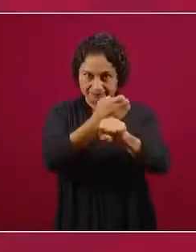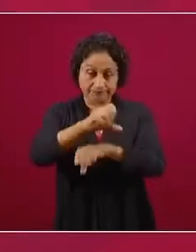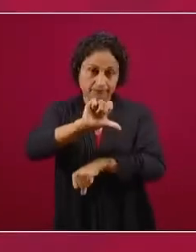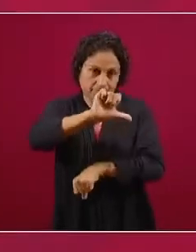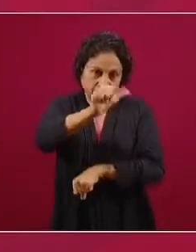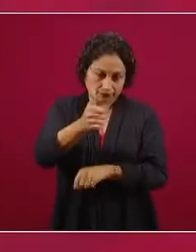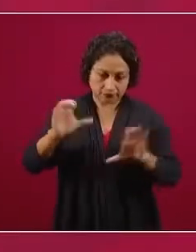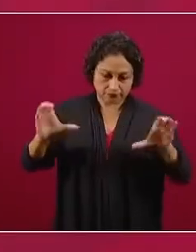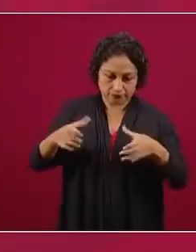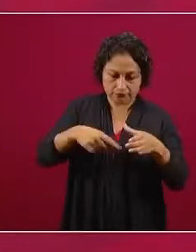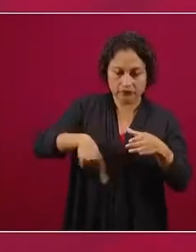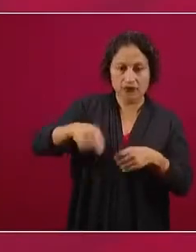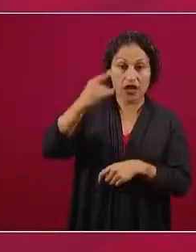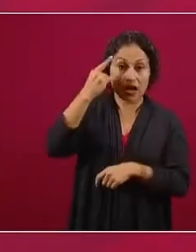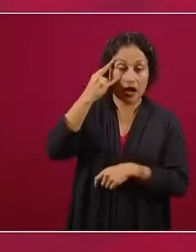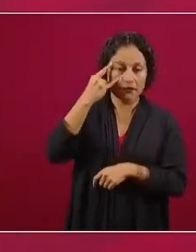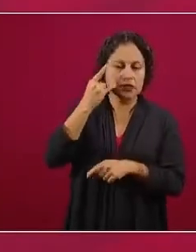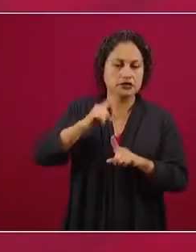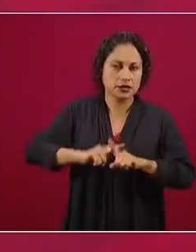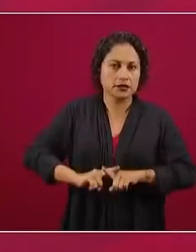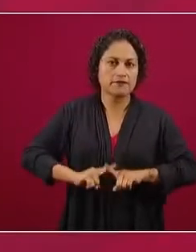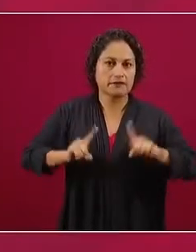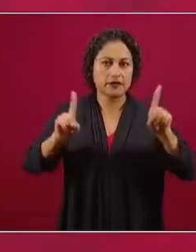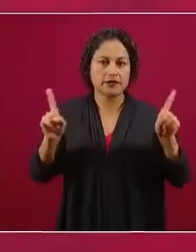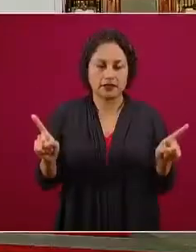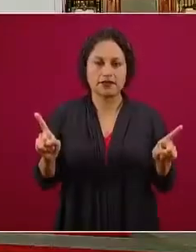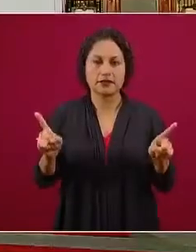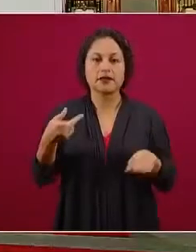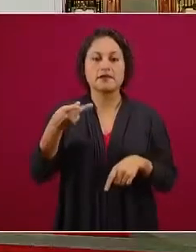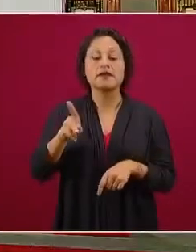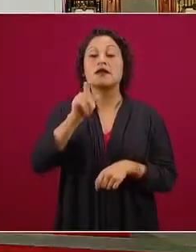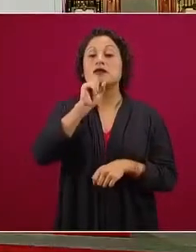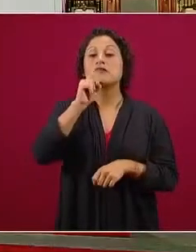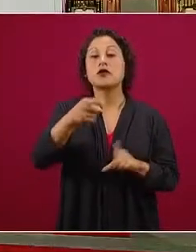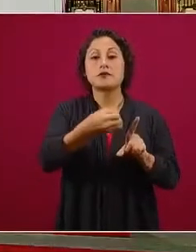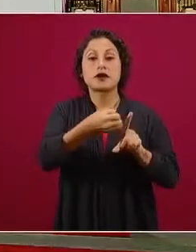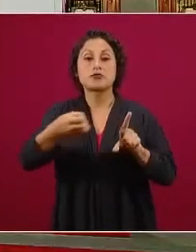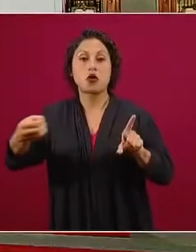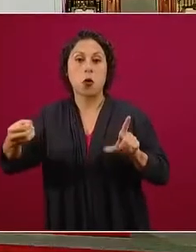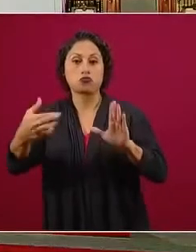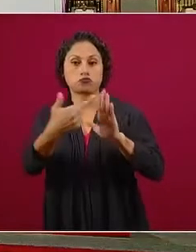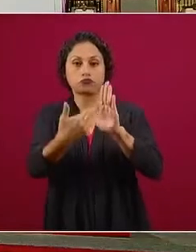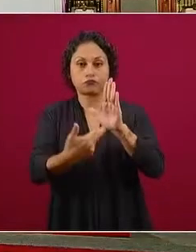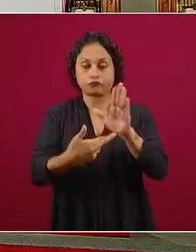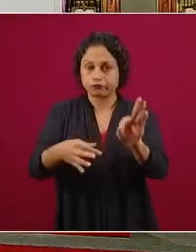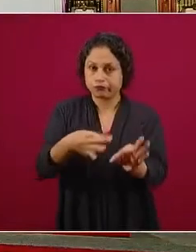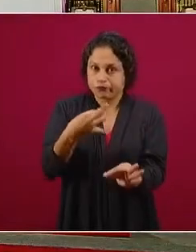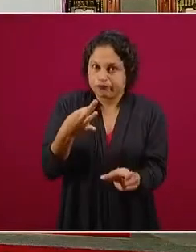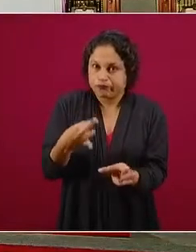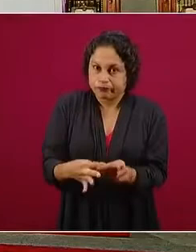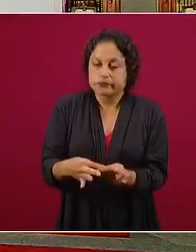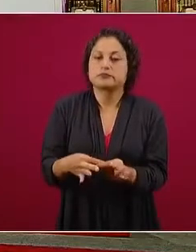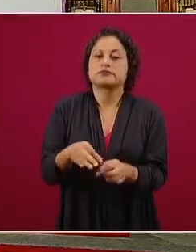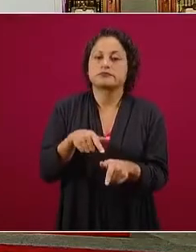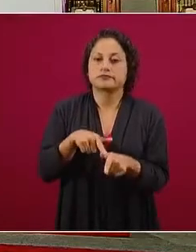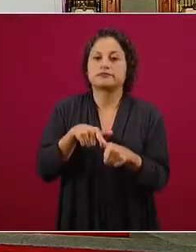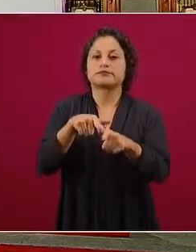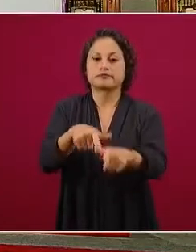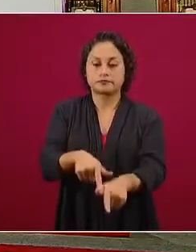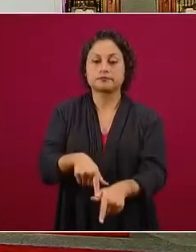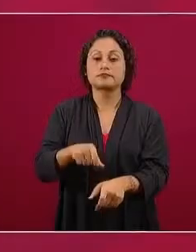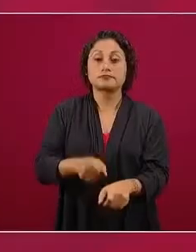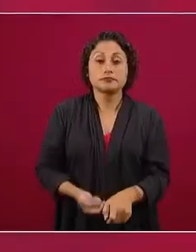pero sobre todo ha mantenido esta regularidad en sus intervenciones. Fue uno de los primeros en establecer medidas de